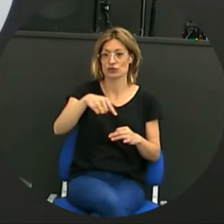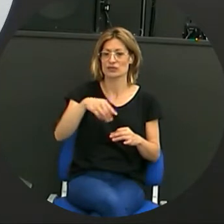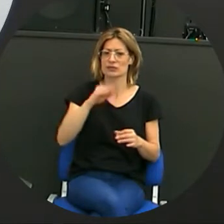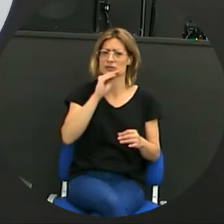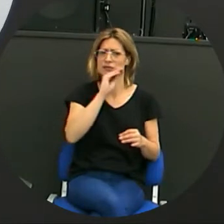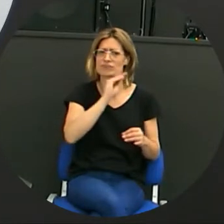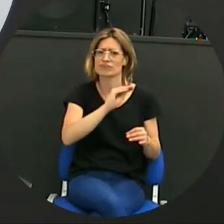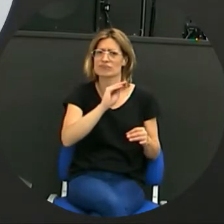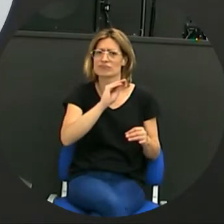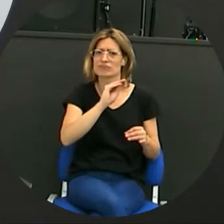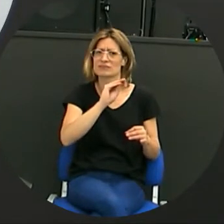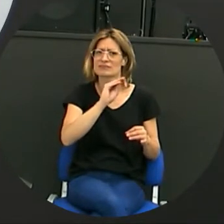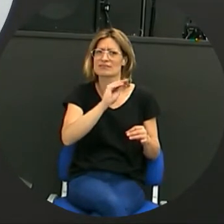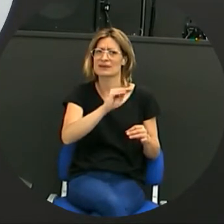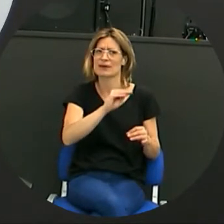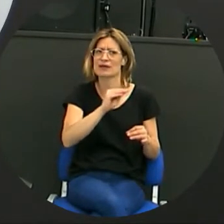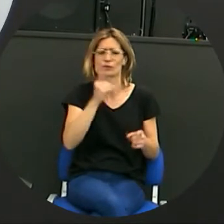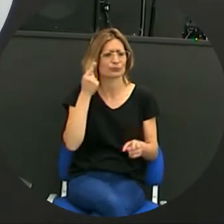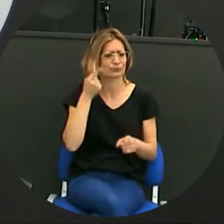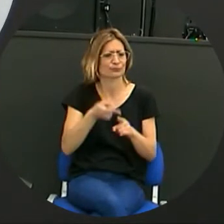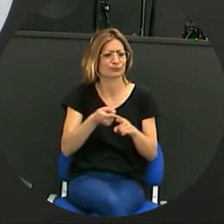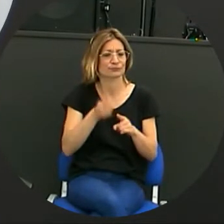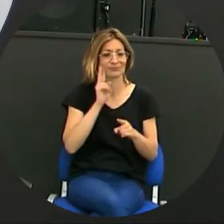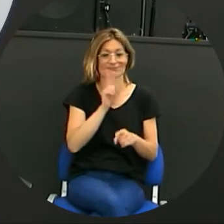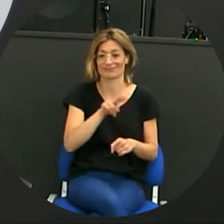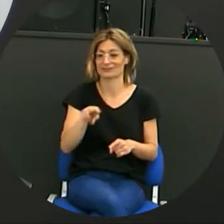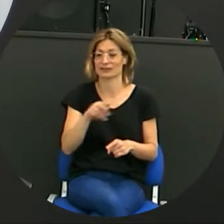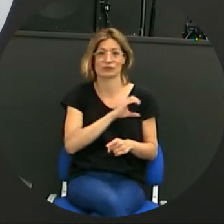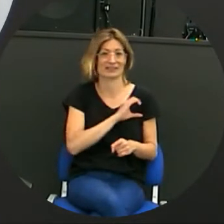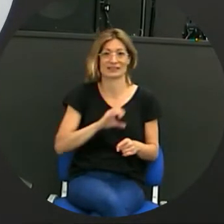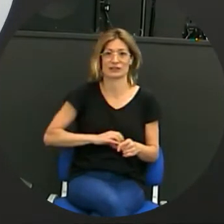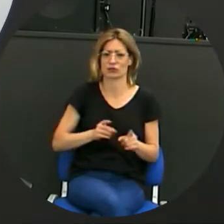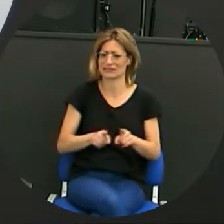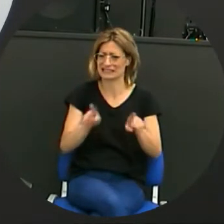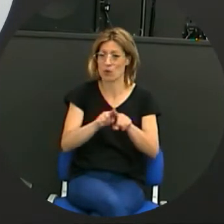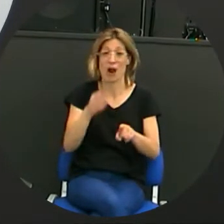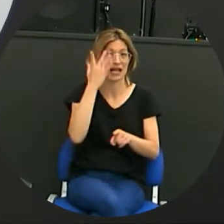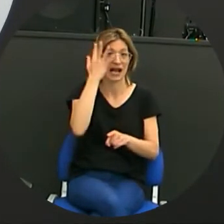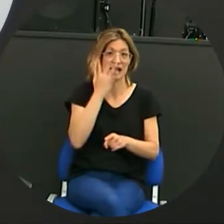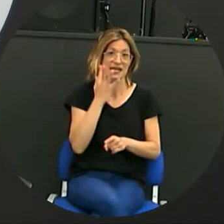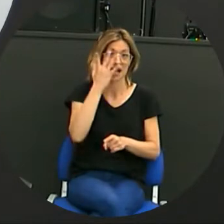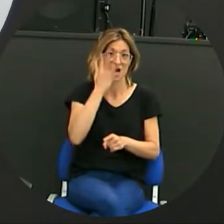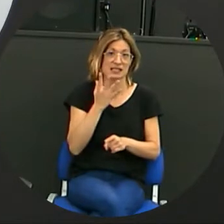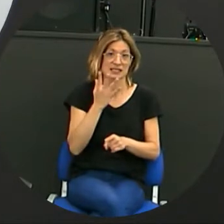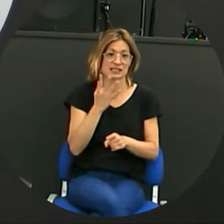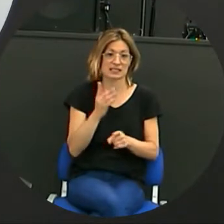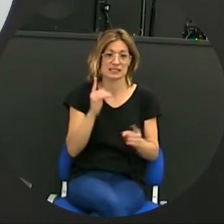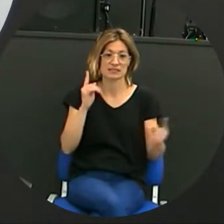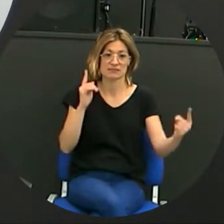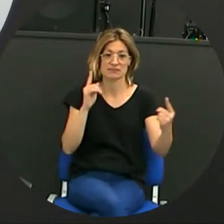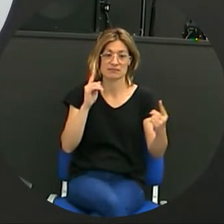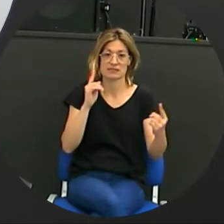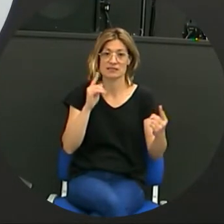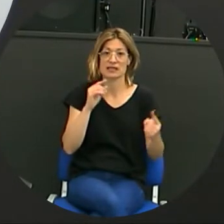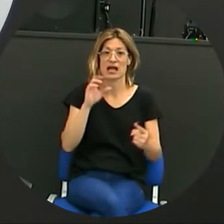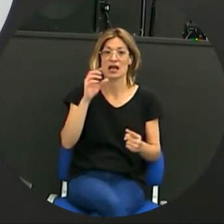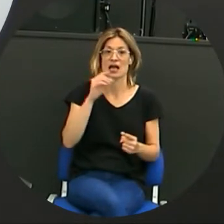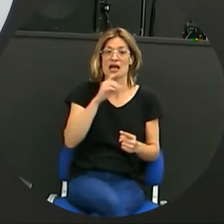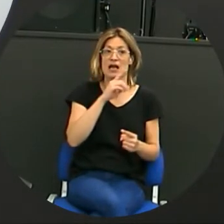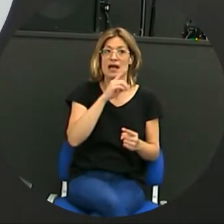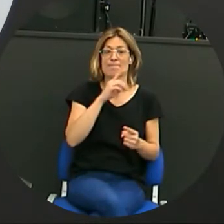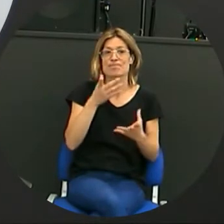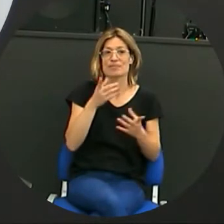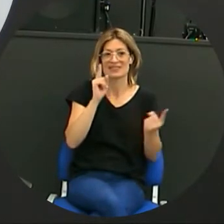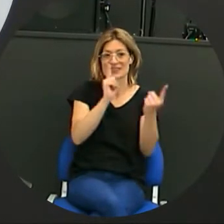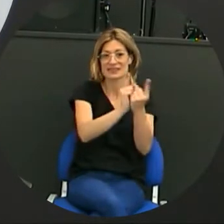para ser esos testigos de Cristo, como lo fue Ananías al encontrarse con Saulo, y que a la